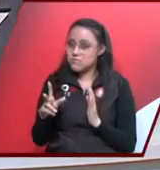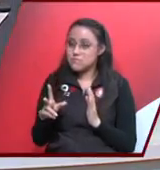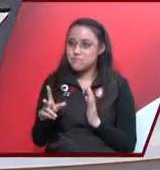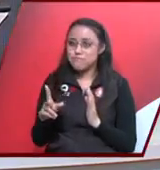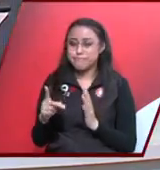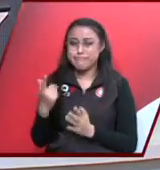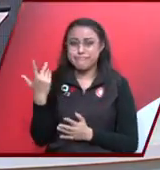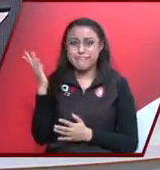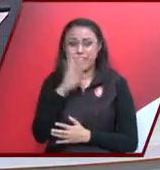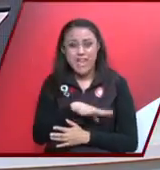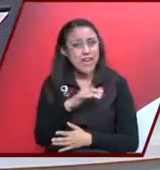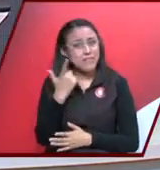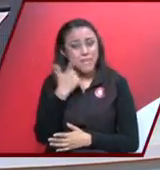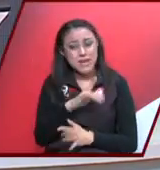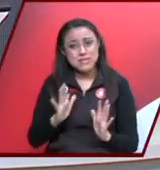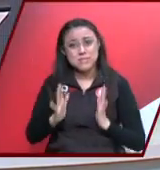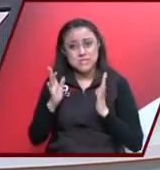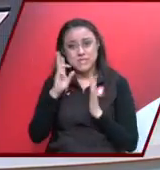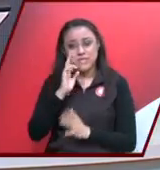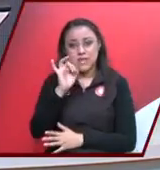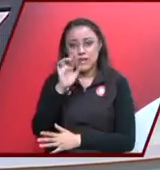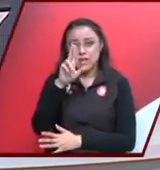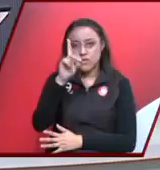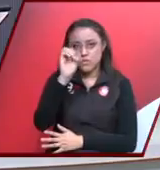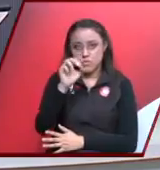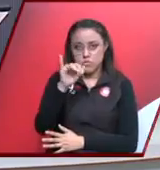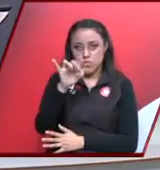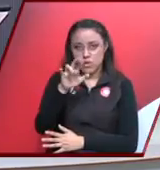que hay una desagradable sorpresa. Fernando Moreno.